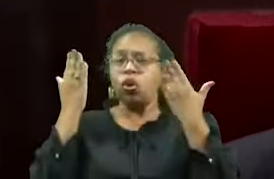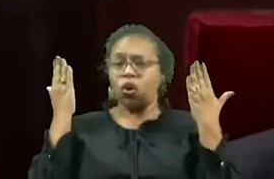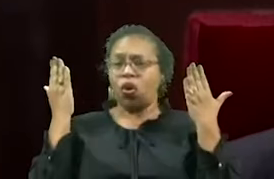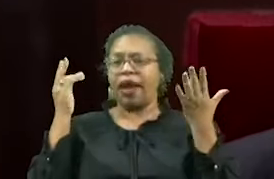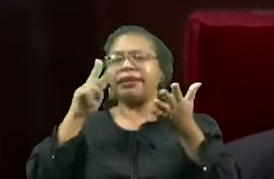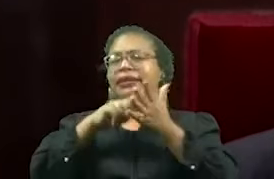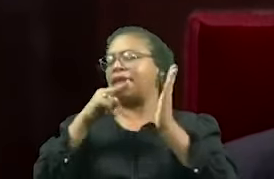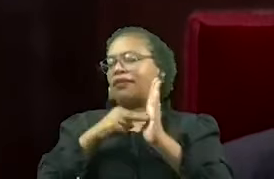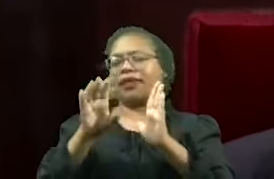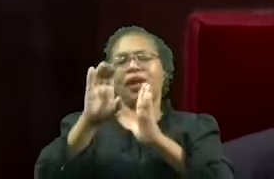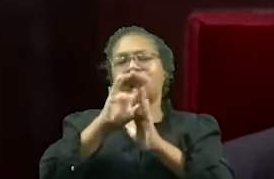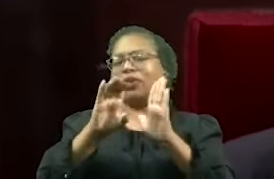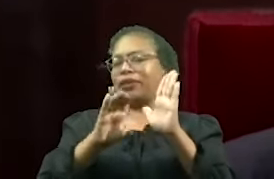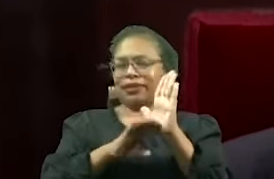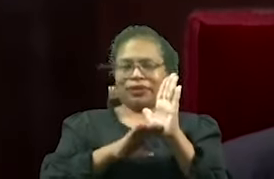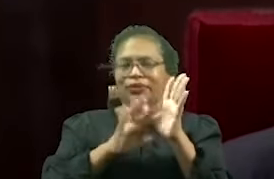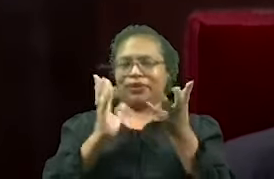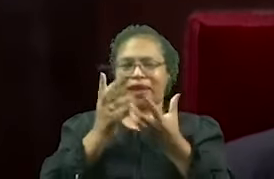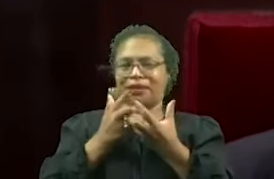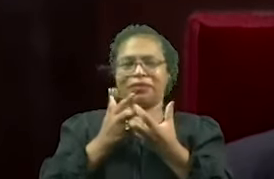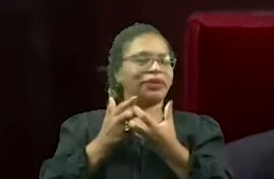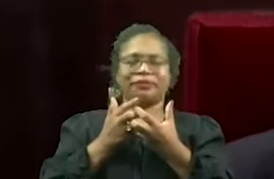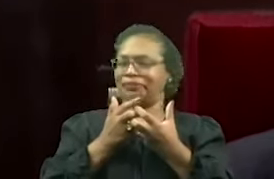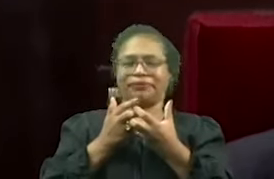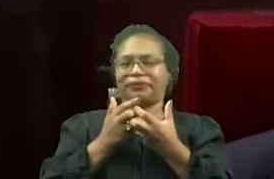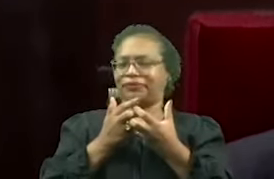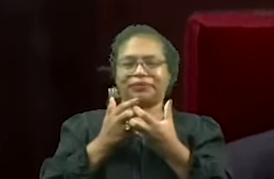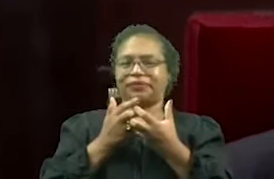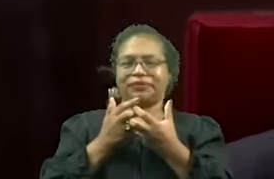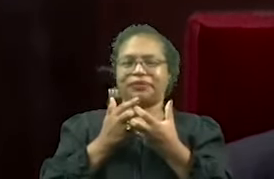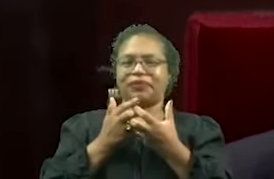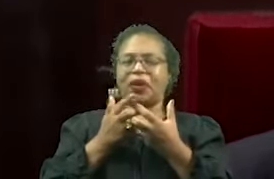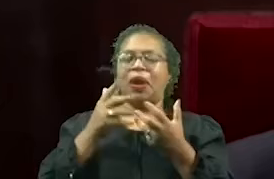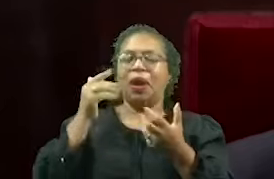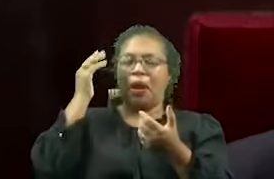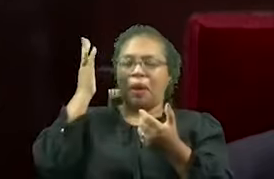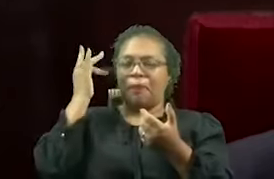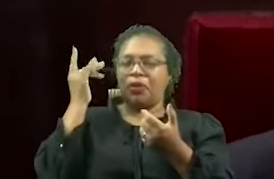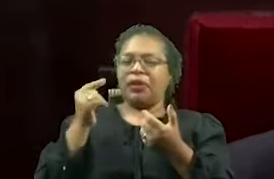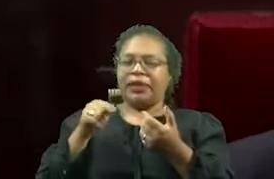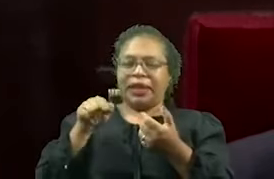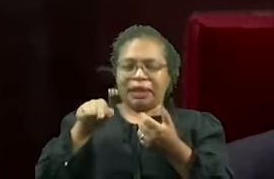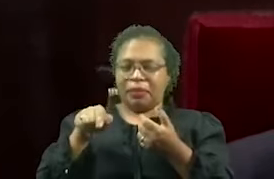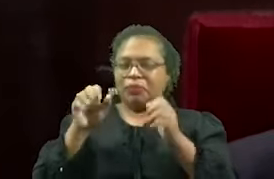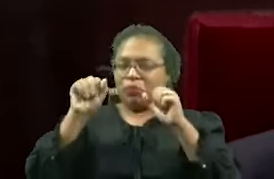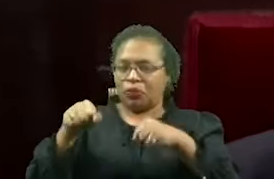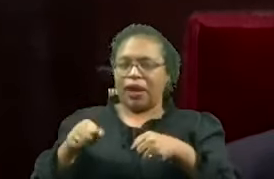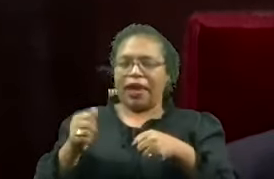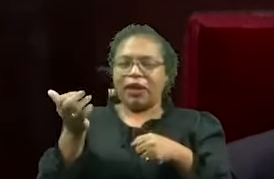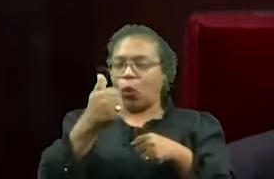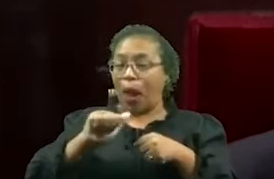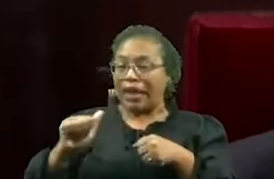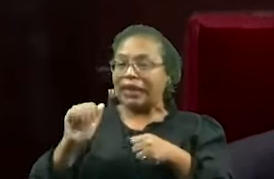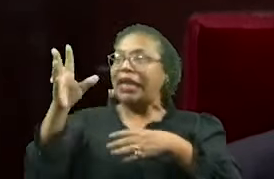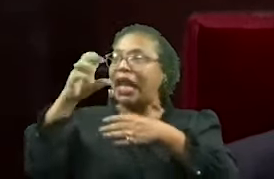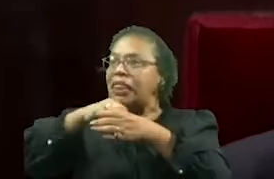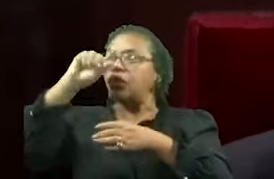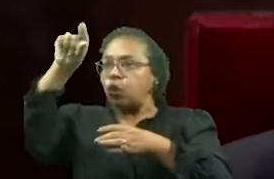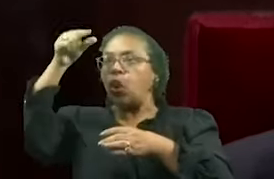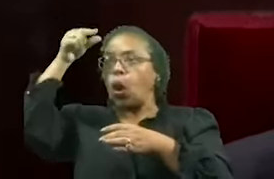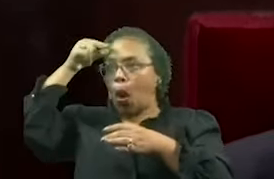Público independiente es el garante de que la ley no tiene dueño que los privilegios no podrán esconderse tras el poder y que